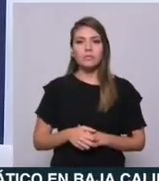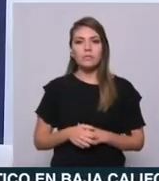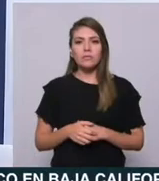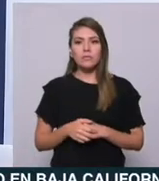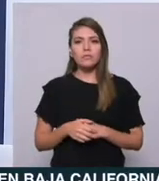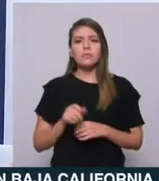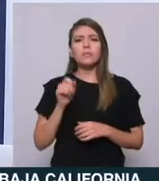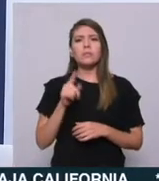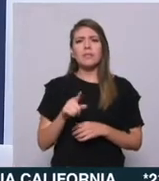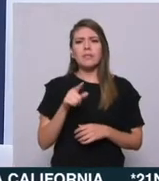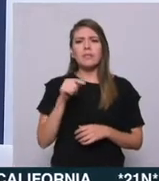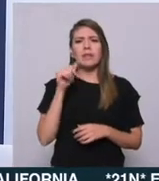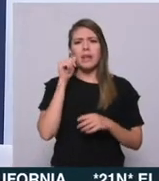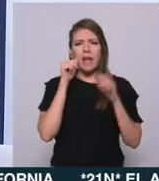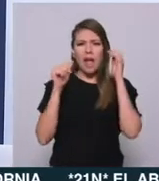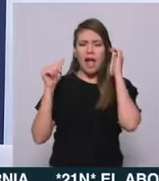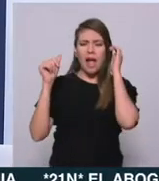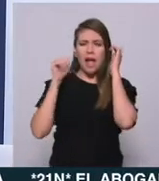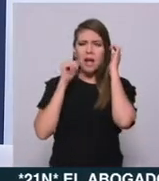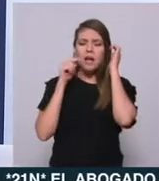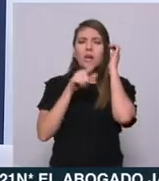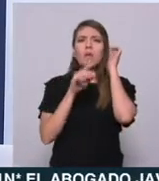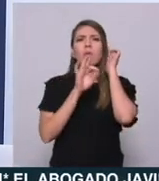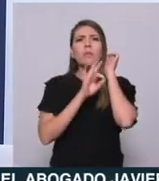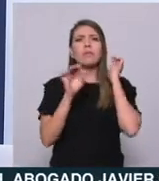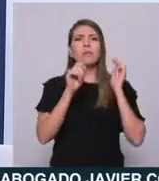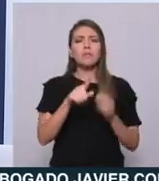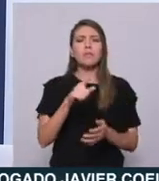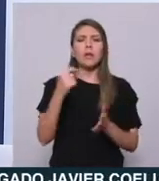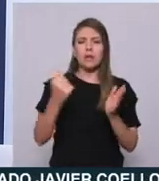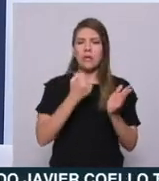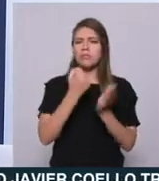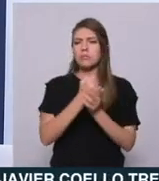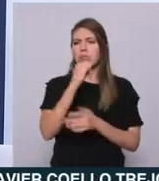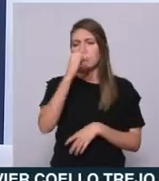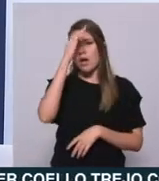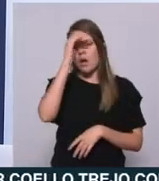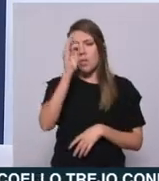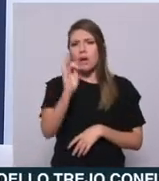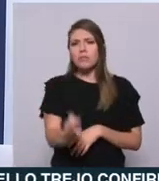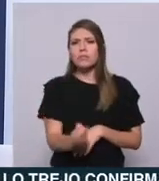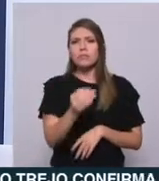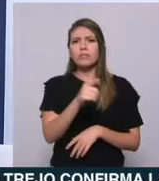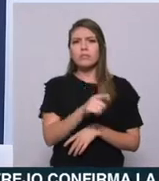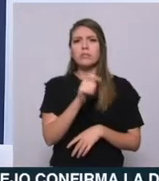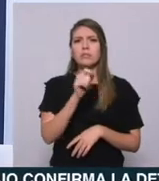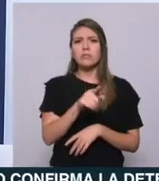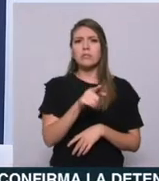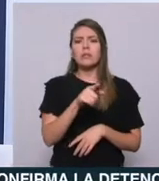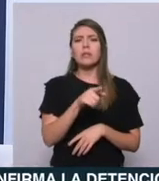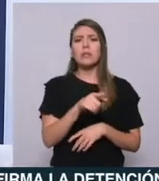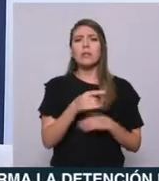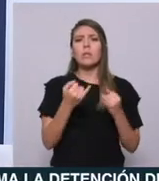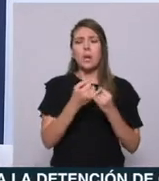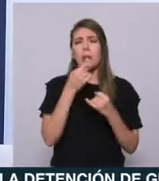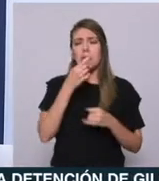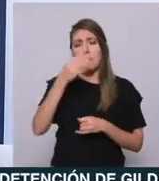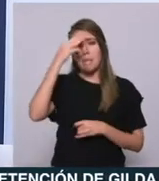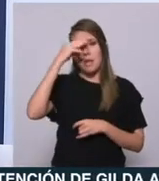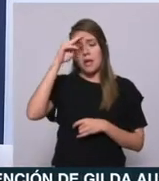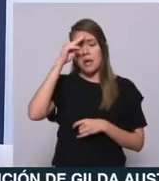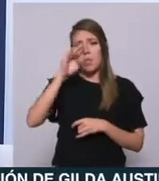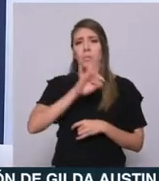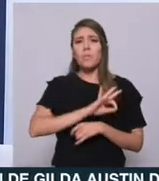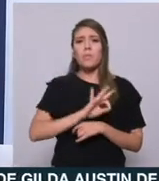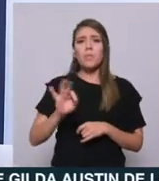el Congreso Estatal, pues ya las inconsistencias. De hecho, el alcalde de Mexicali que había presentado este recurso, pues para que no se